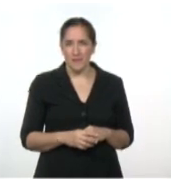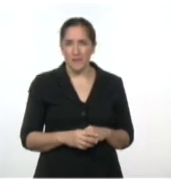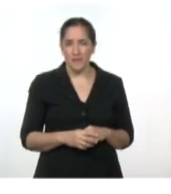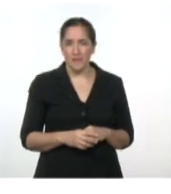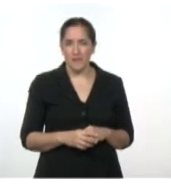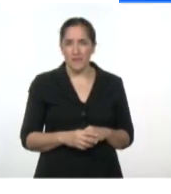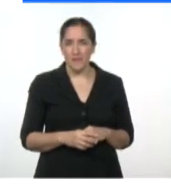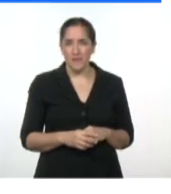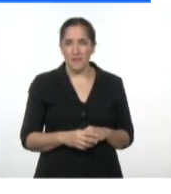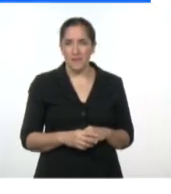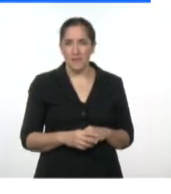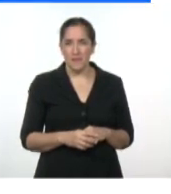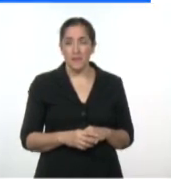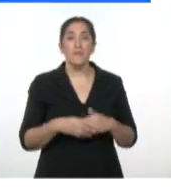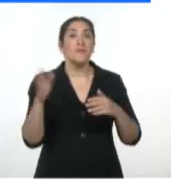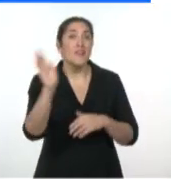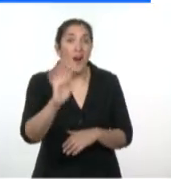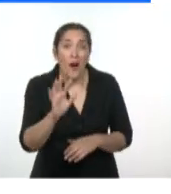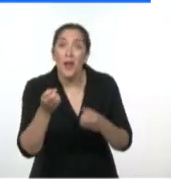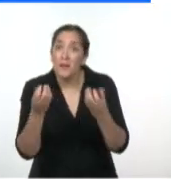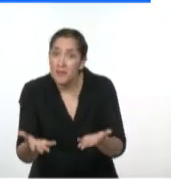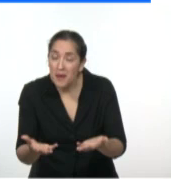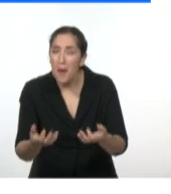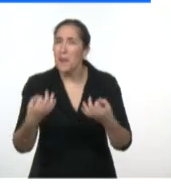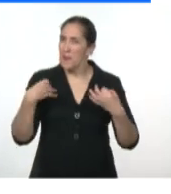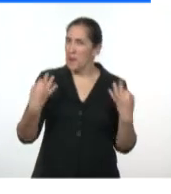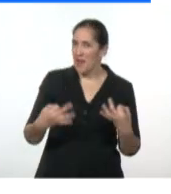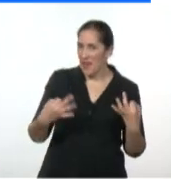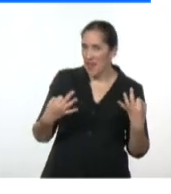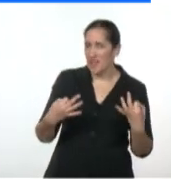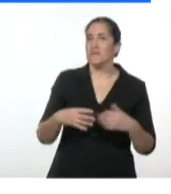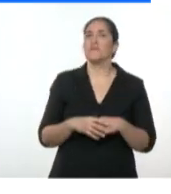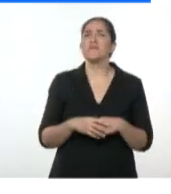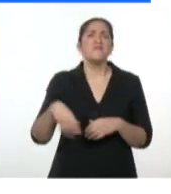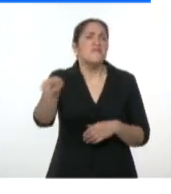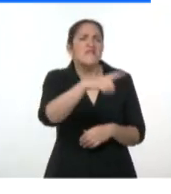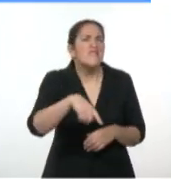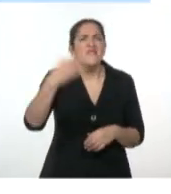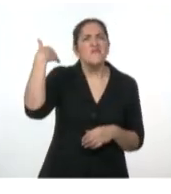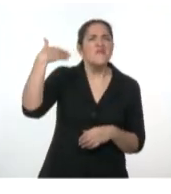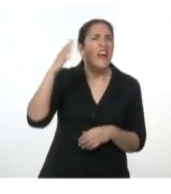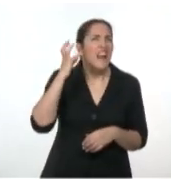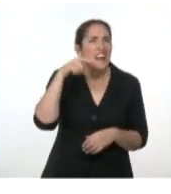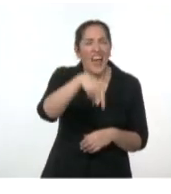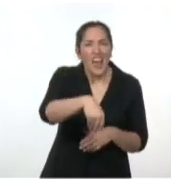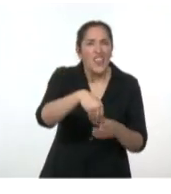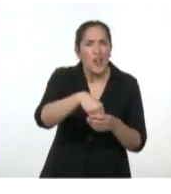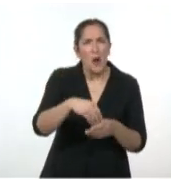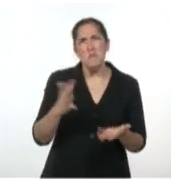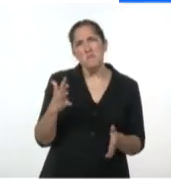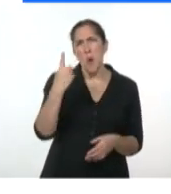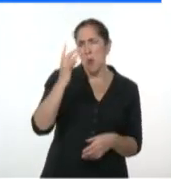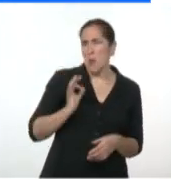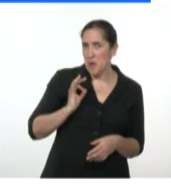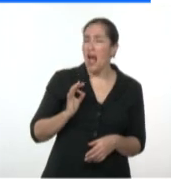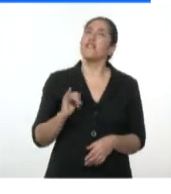Buenas, ¿cómo andas? Bien. ¿Y chicas, hace cuánto hacen radio? Un año, creo. ¿Un año haciendo